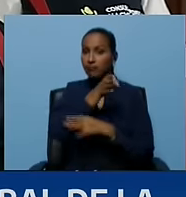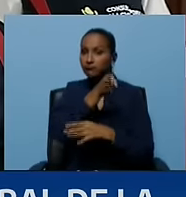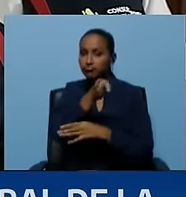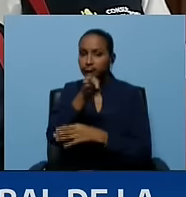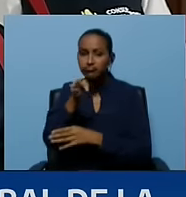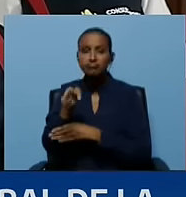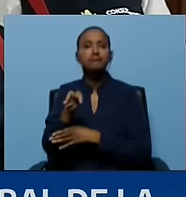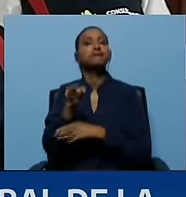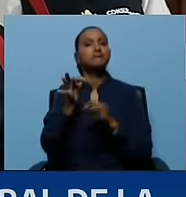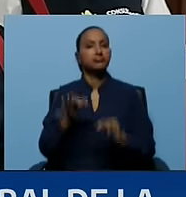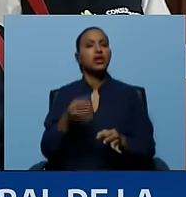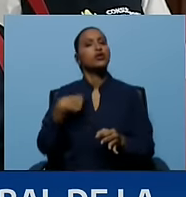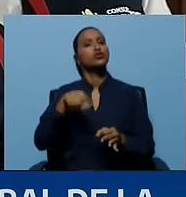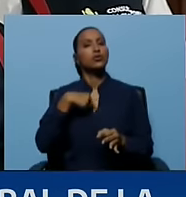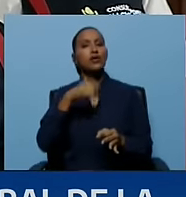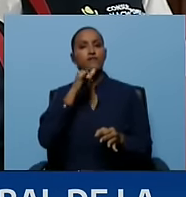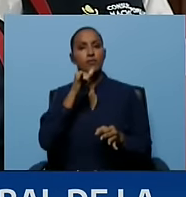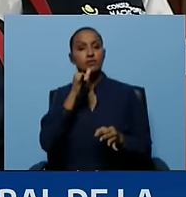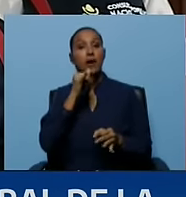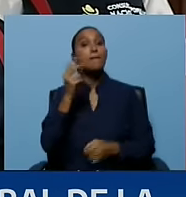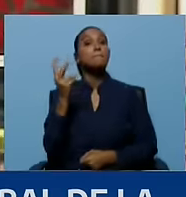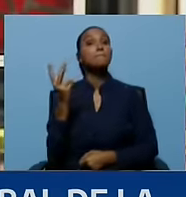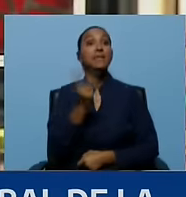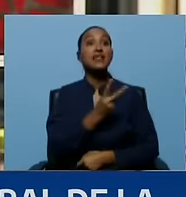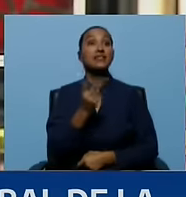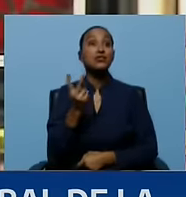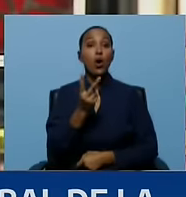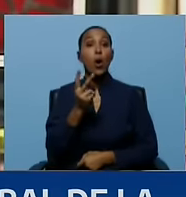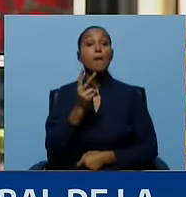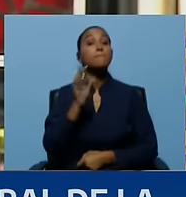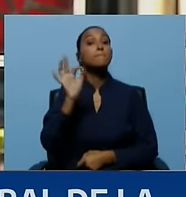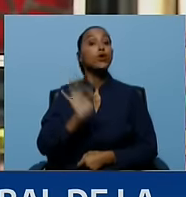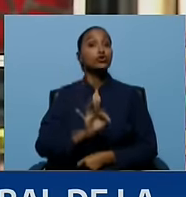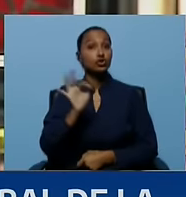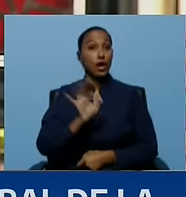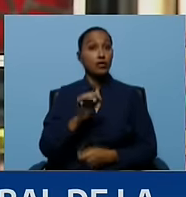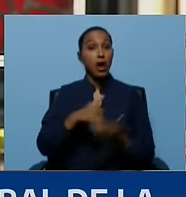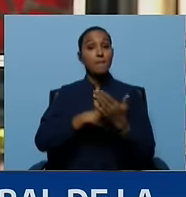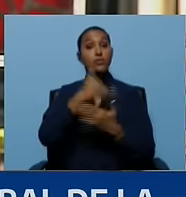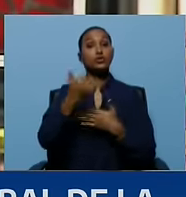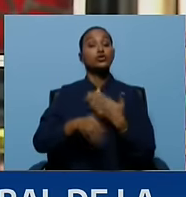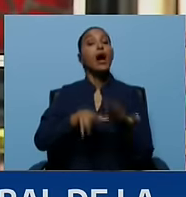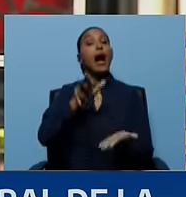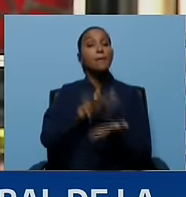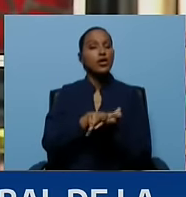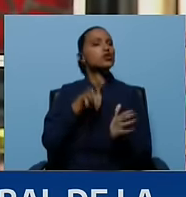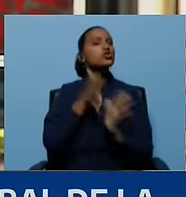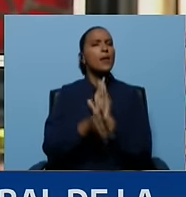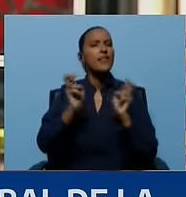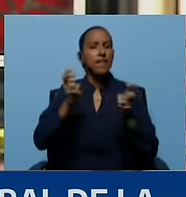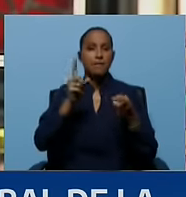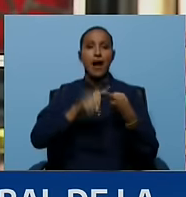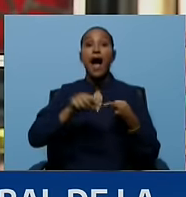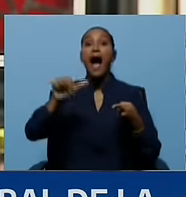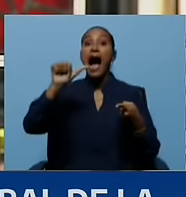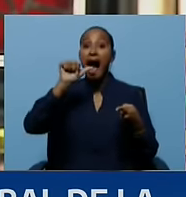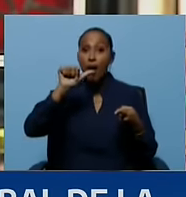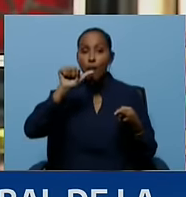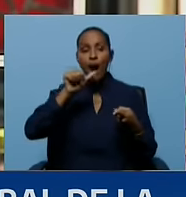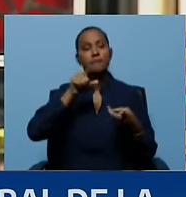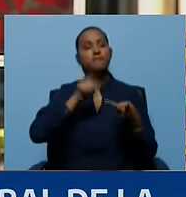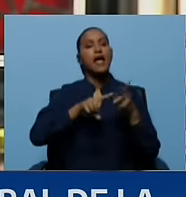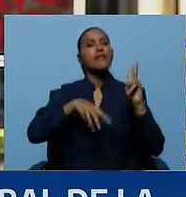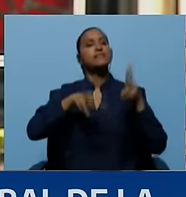informarle, presidente, entregarle balance, que el 22% de los proyectos aprobados fue para manejo integral del agua, el 13% para